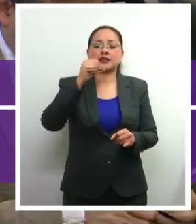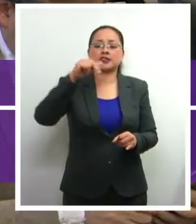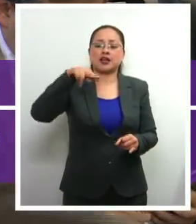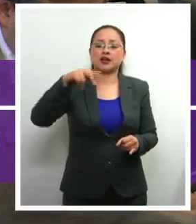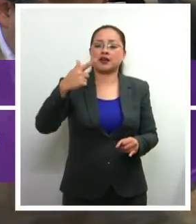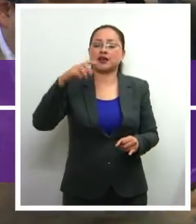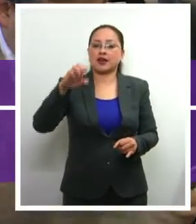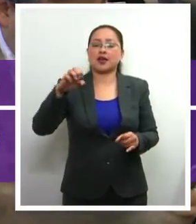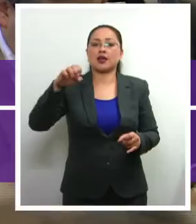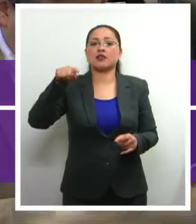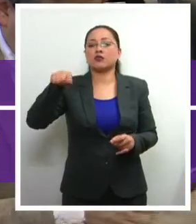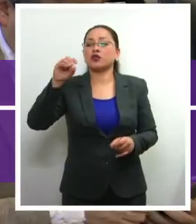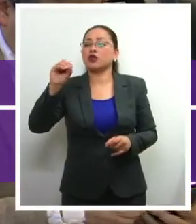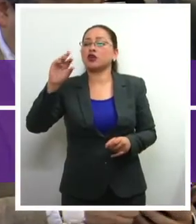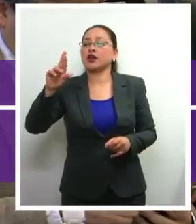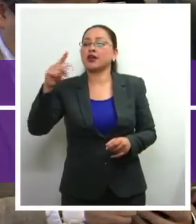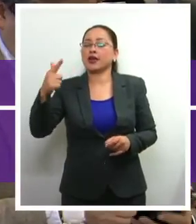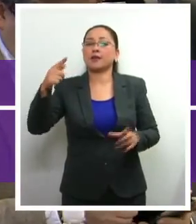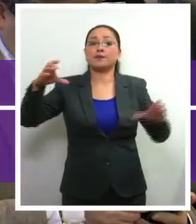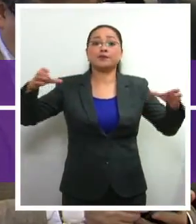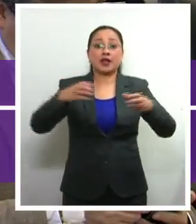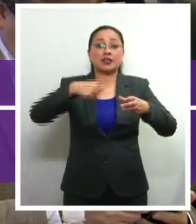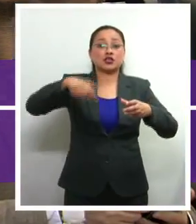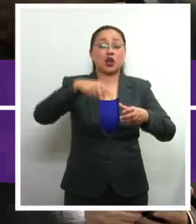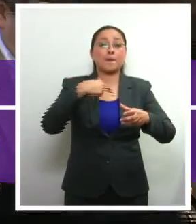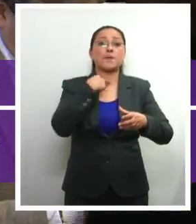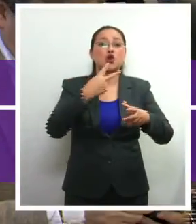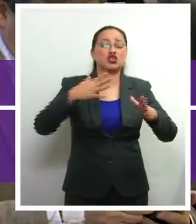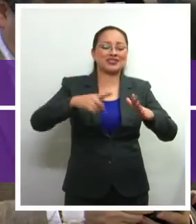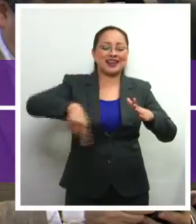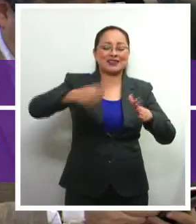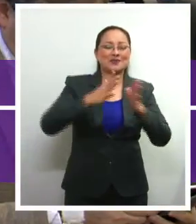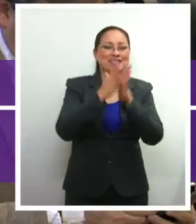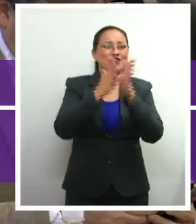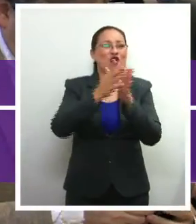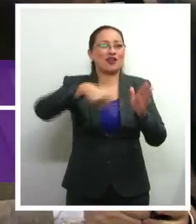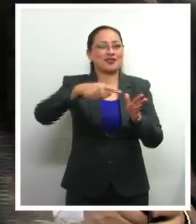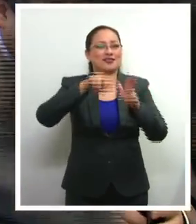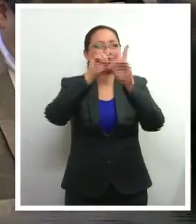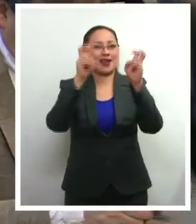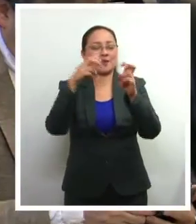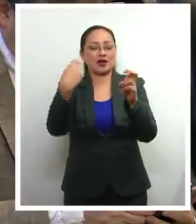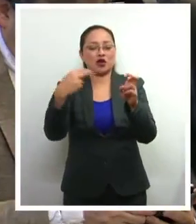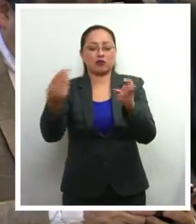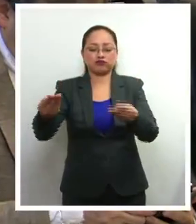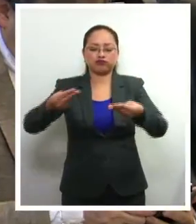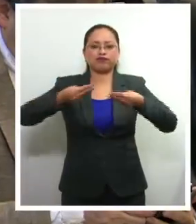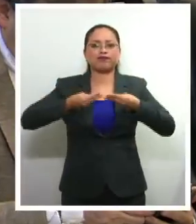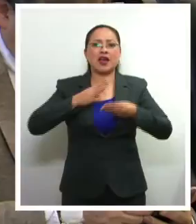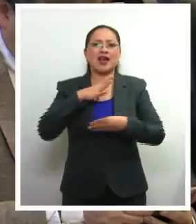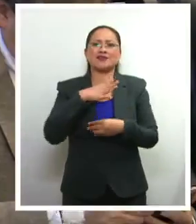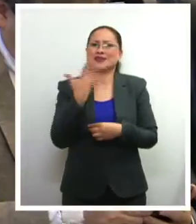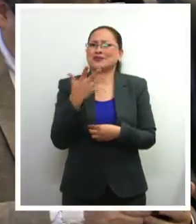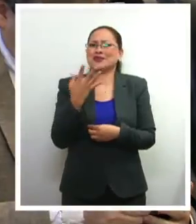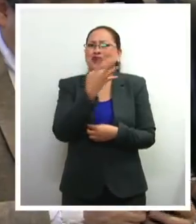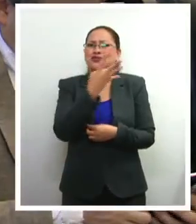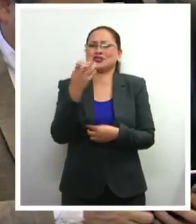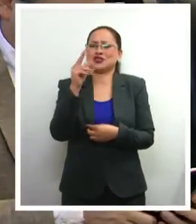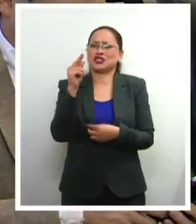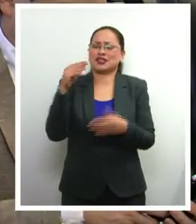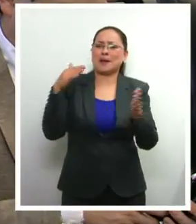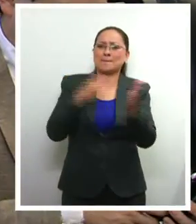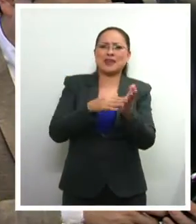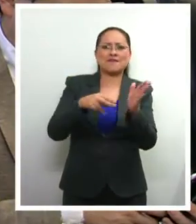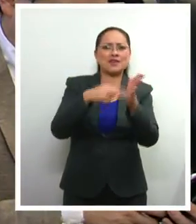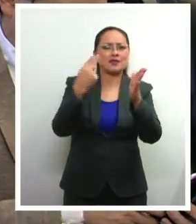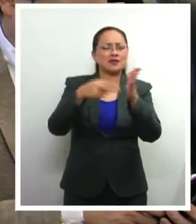llama Movimiento Voces Ciudadanas en la Constitución de la Ciudad de México. Aquí se recibieron más de 480,000